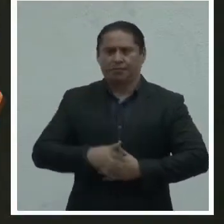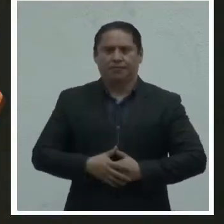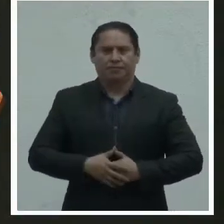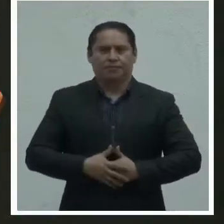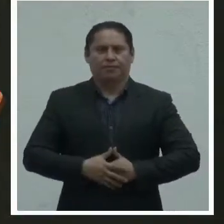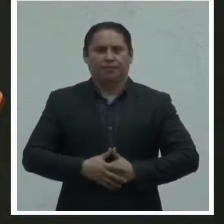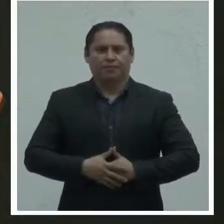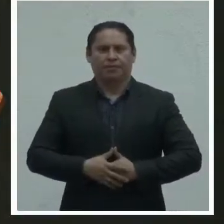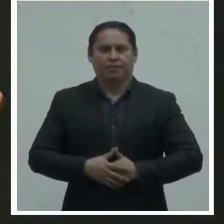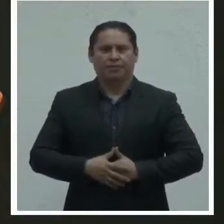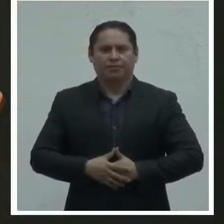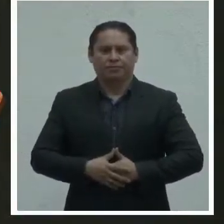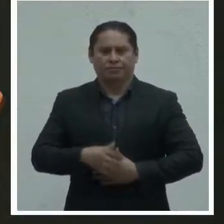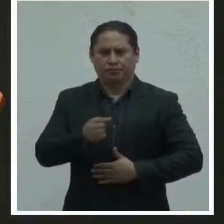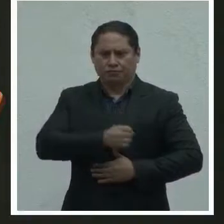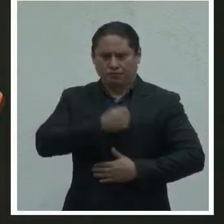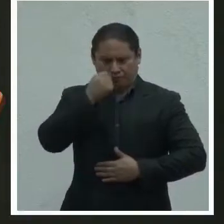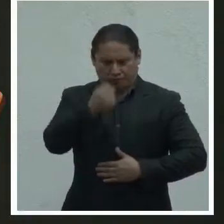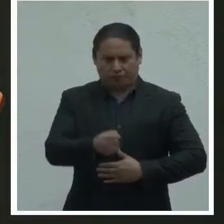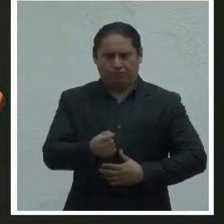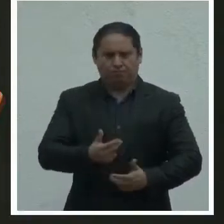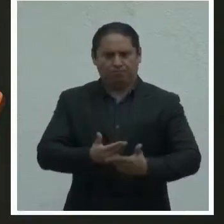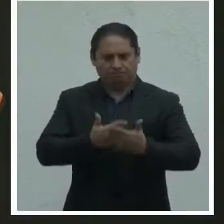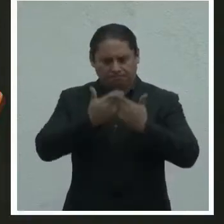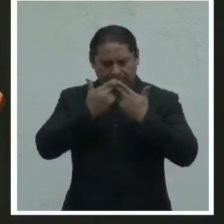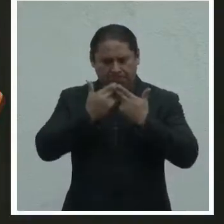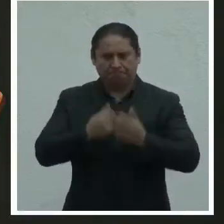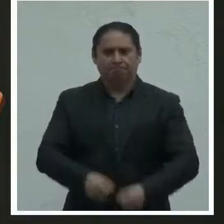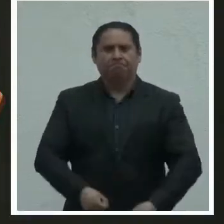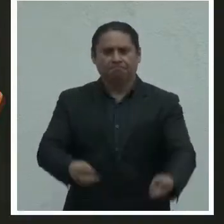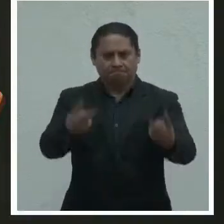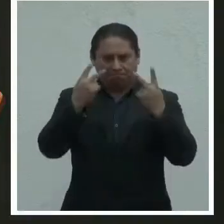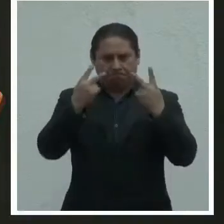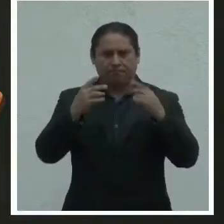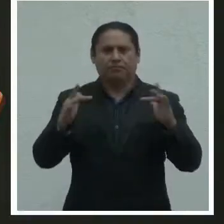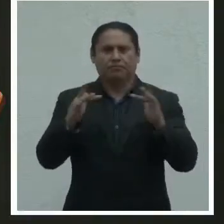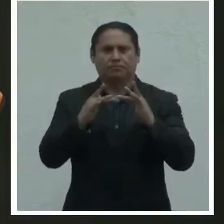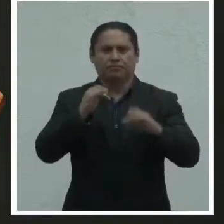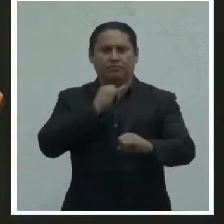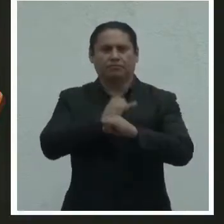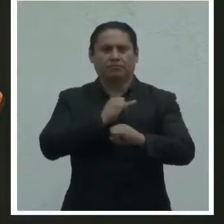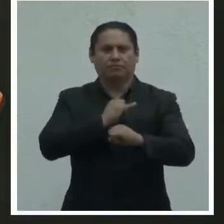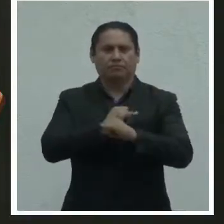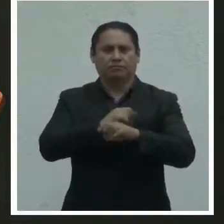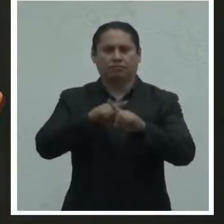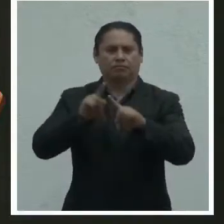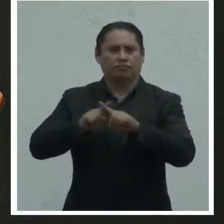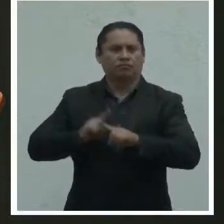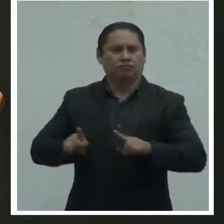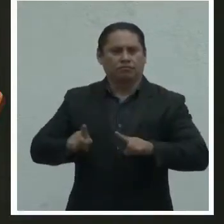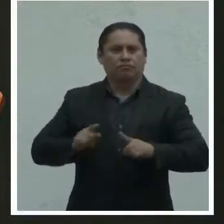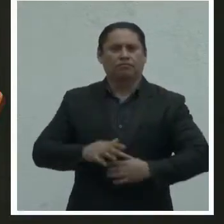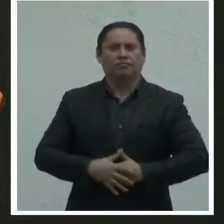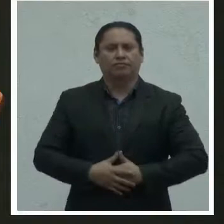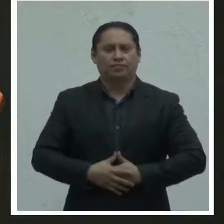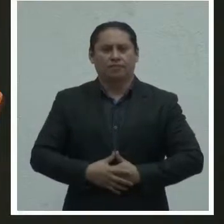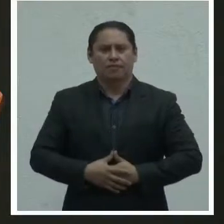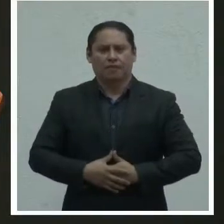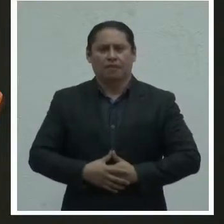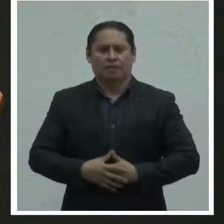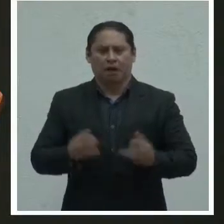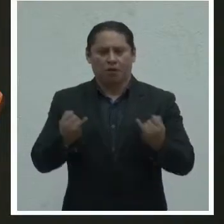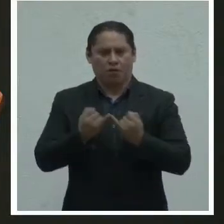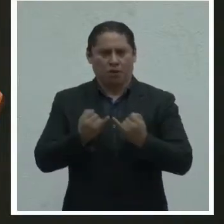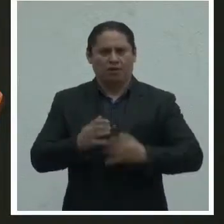legisladores. Saludo con afecto a quienes nos siguen a través de las diferentes plataformas digitales, de igual